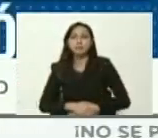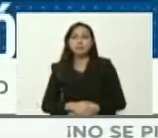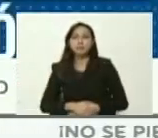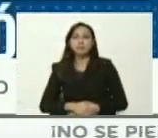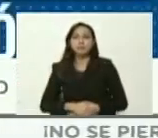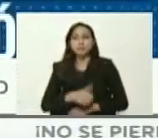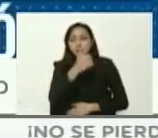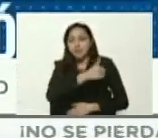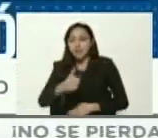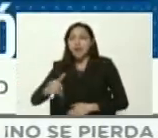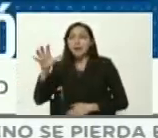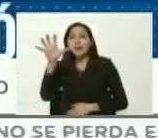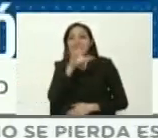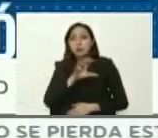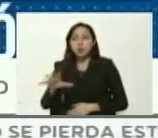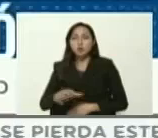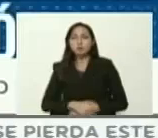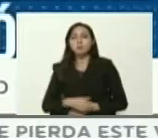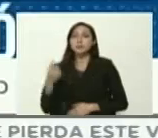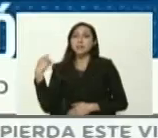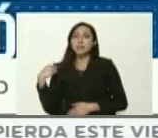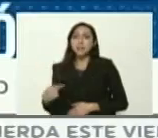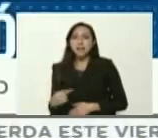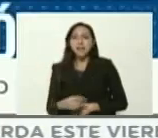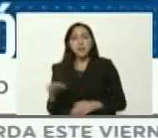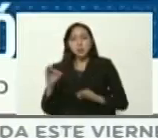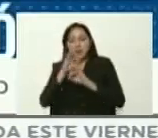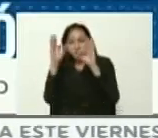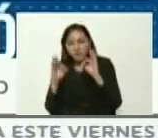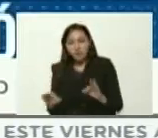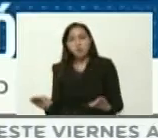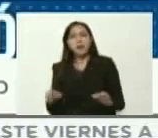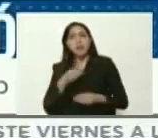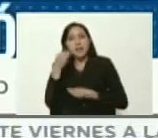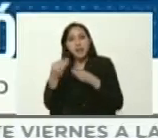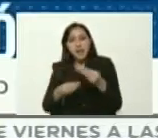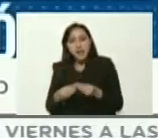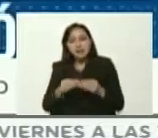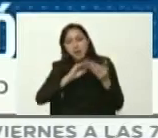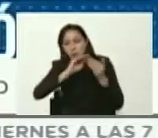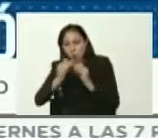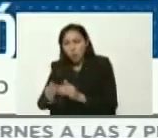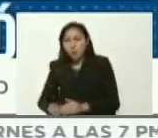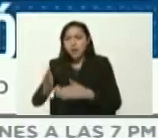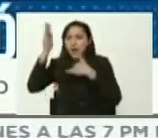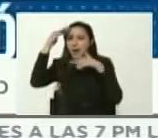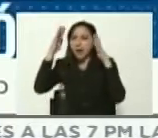Cada nación tiene un papel que jugar en la comunidad de las naciones, ¿verdad?, en el